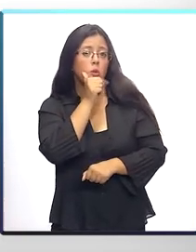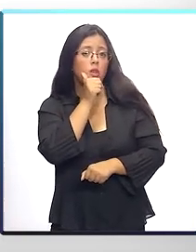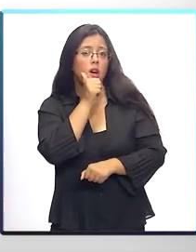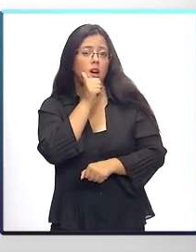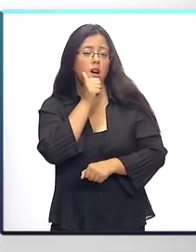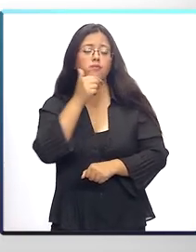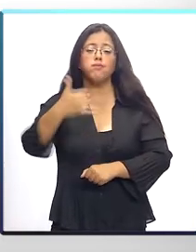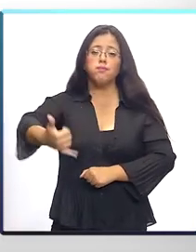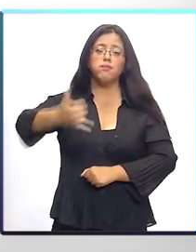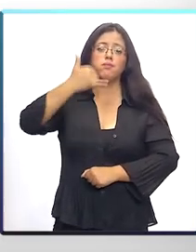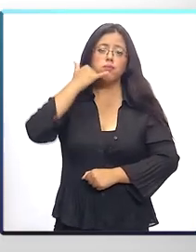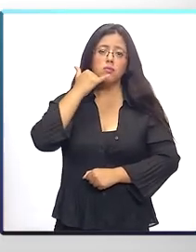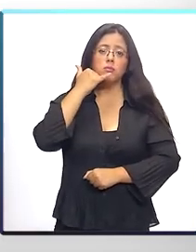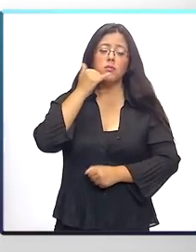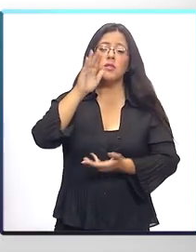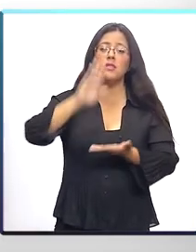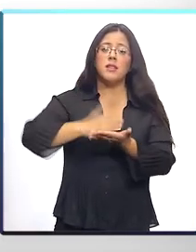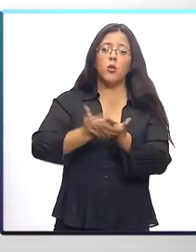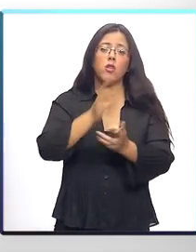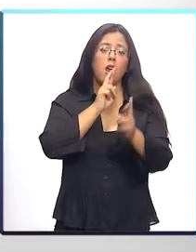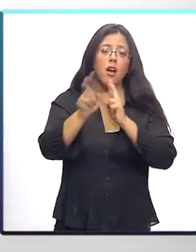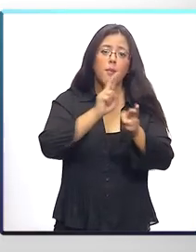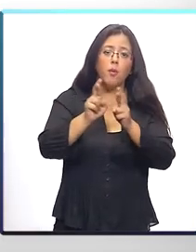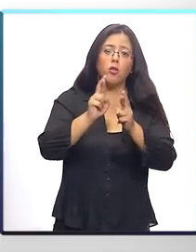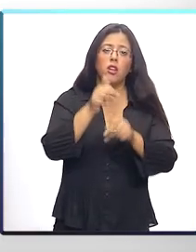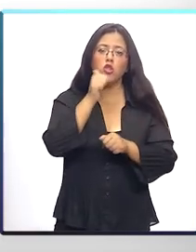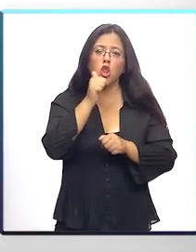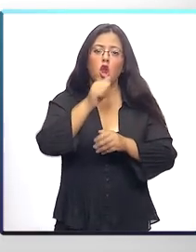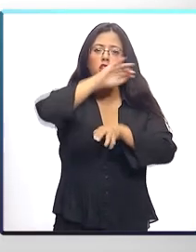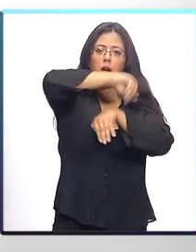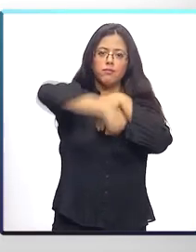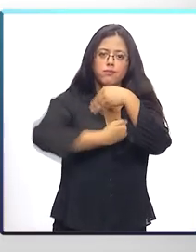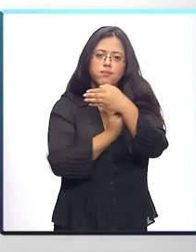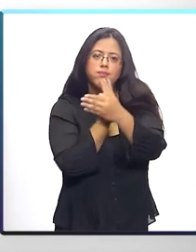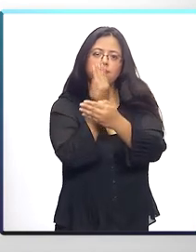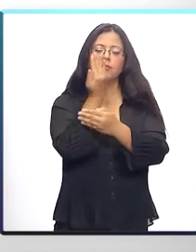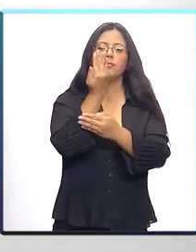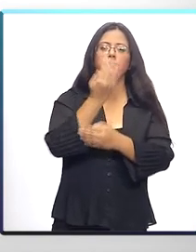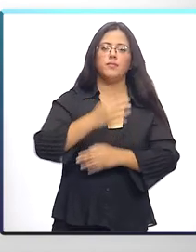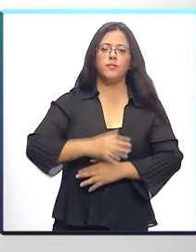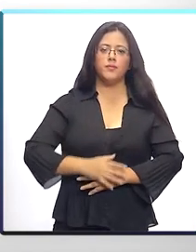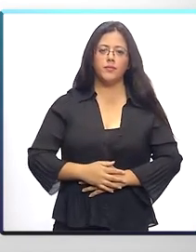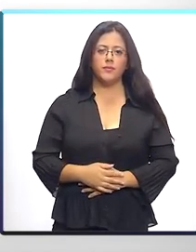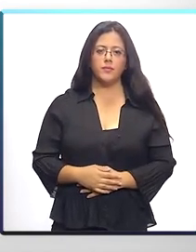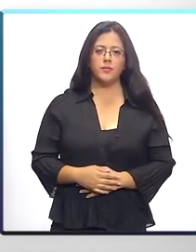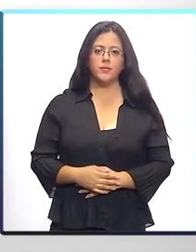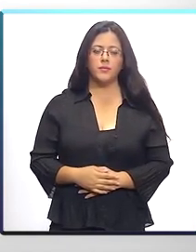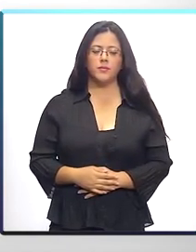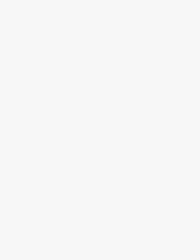tiene dudas, comuníquese con Salud Responde, disponible las 24 horas del día.